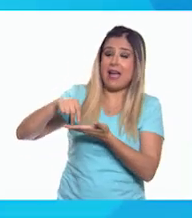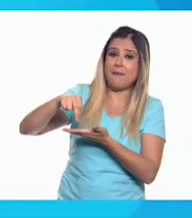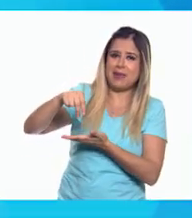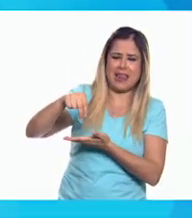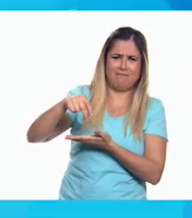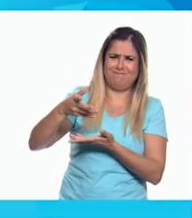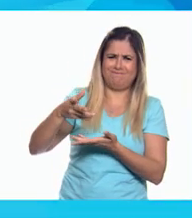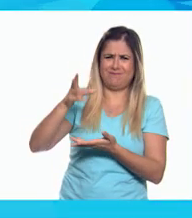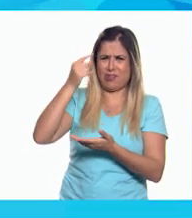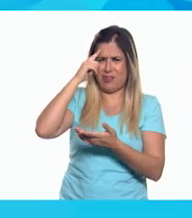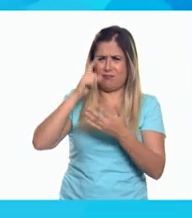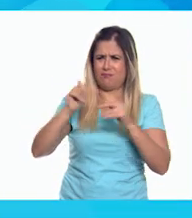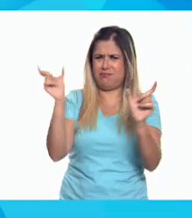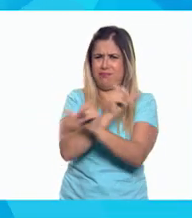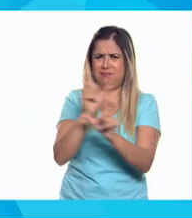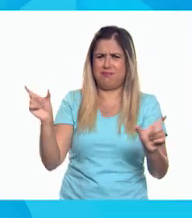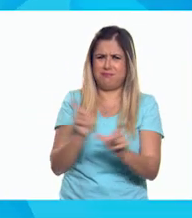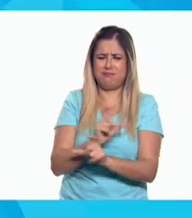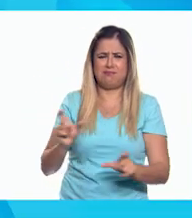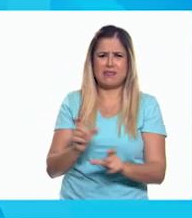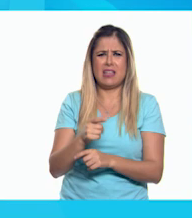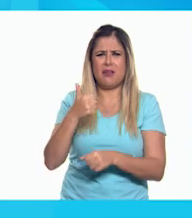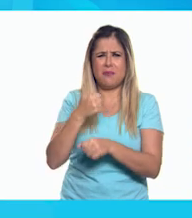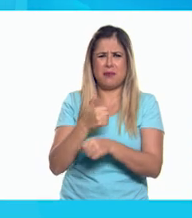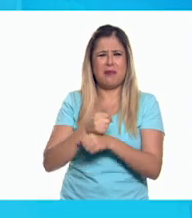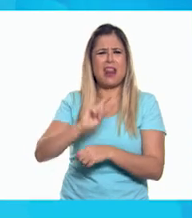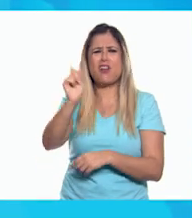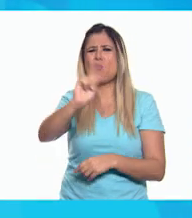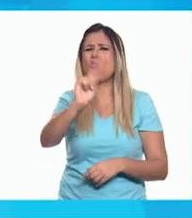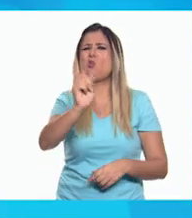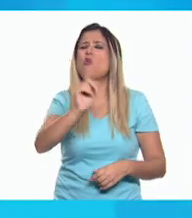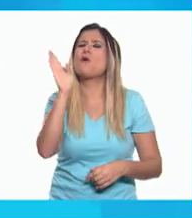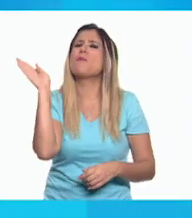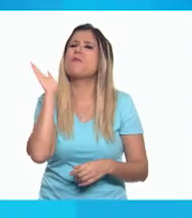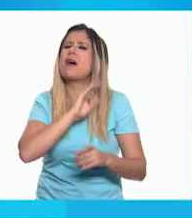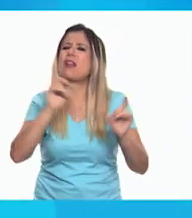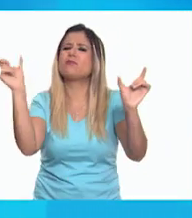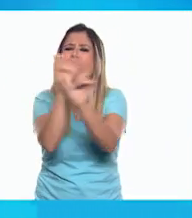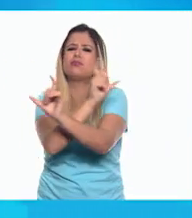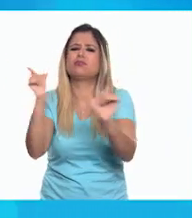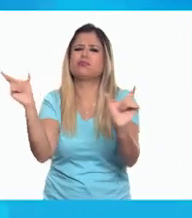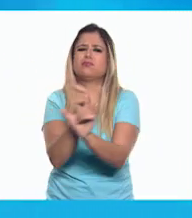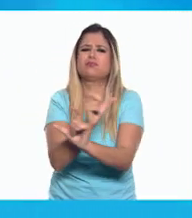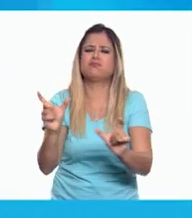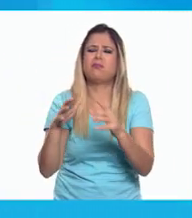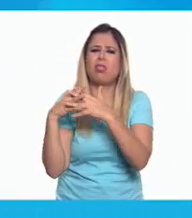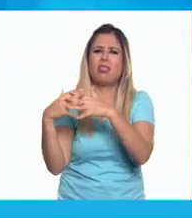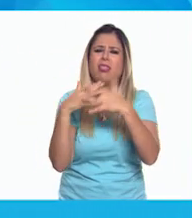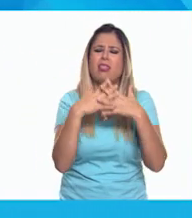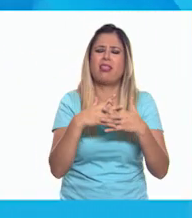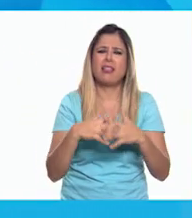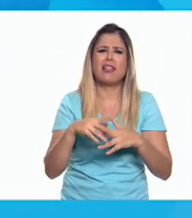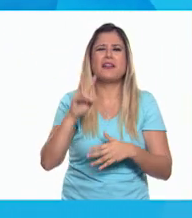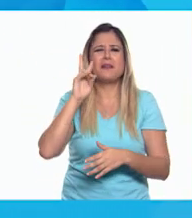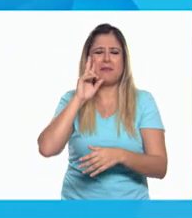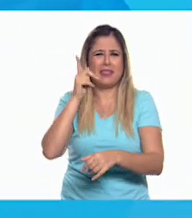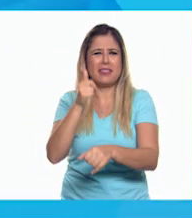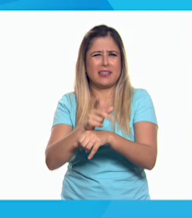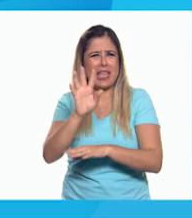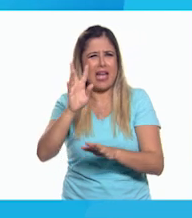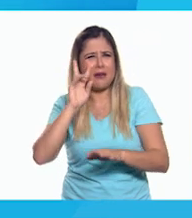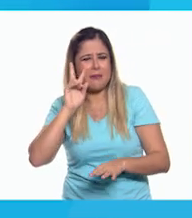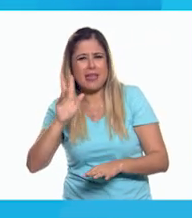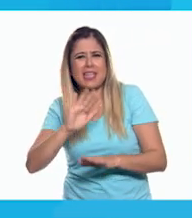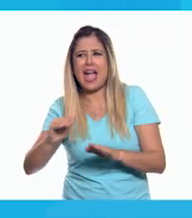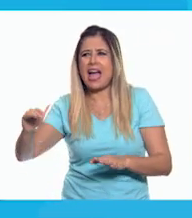creo. Antes de entrar a la primaria. No, creo que están en desorden. Están en desorden, ¿verdad? Sí. Para empezar nos dimos cuenta aquí, porque aquí ya